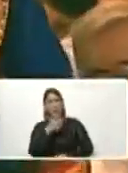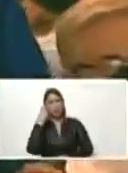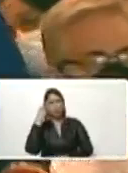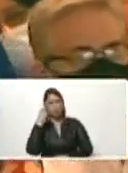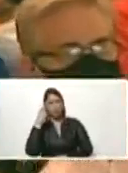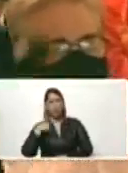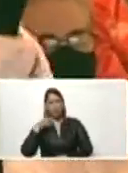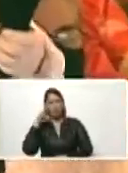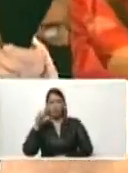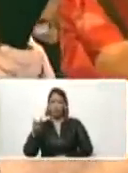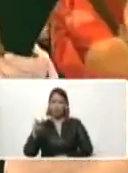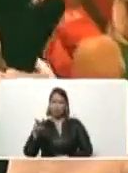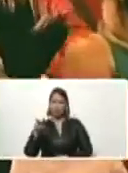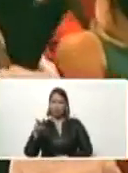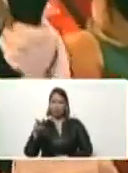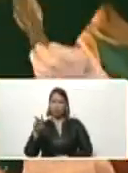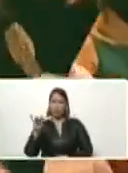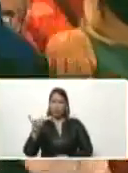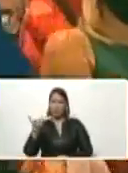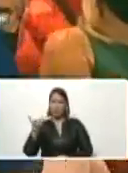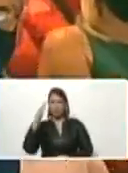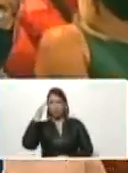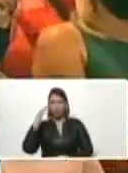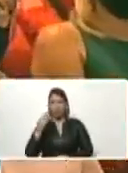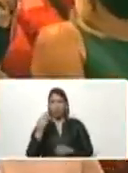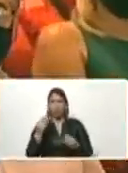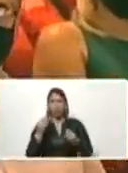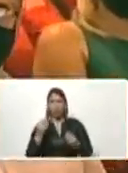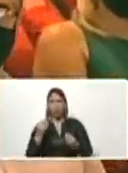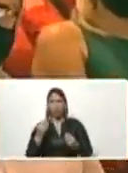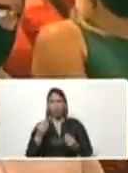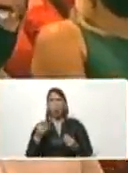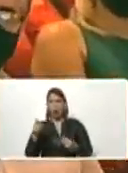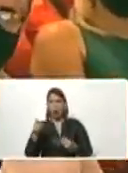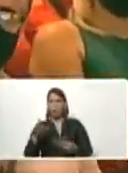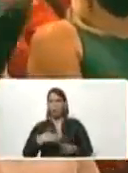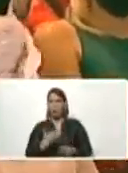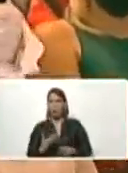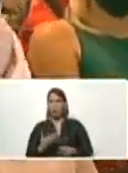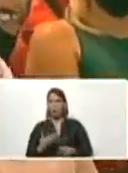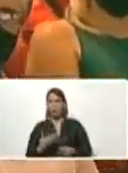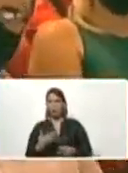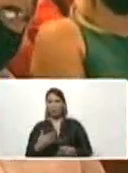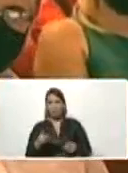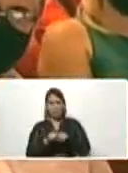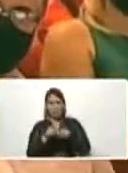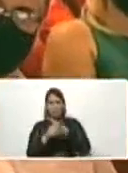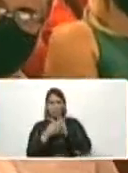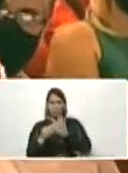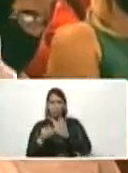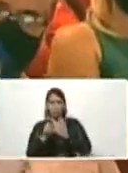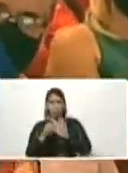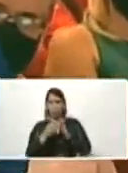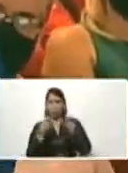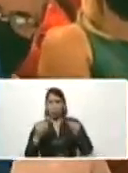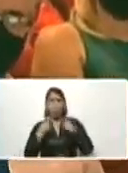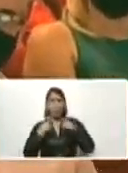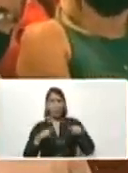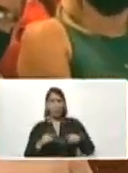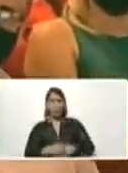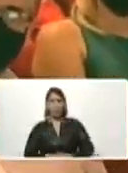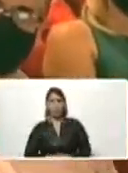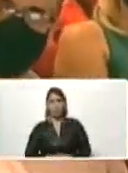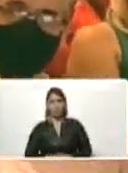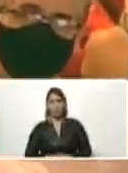las miras puestas en ese soldado como mi sucesor. No todo está perdido. Pongamos sin temor la